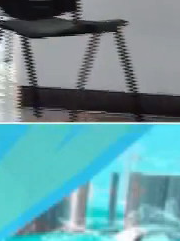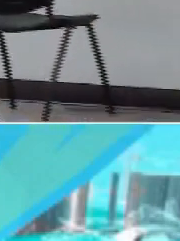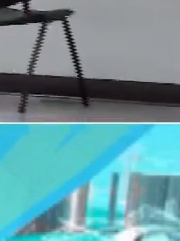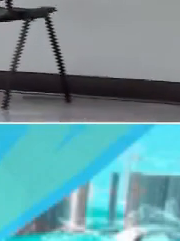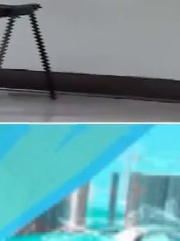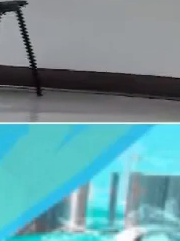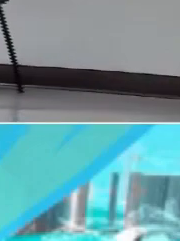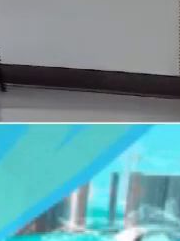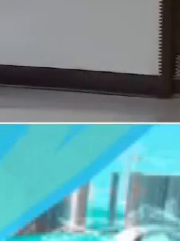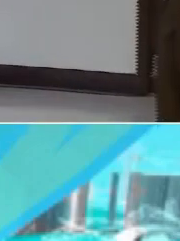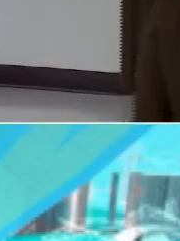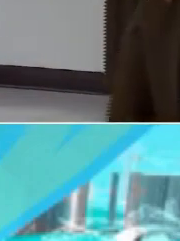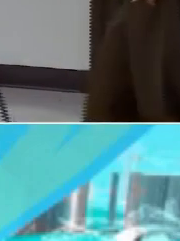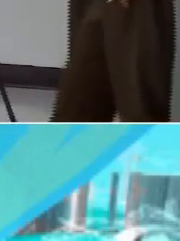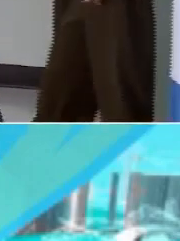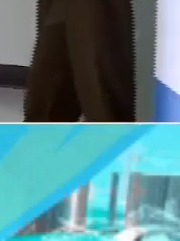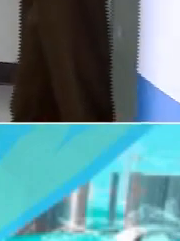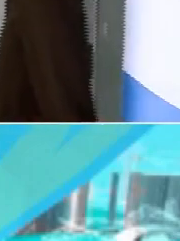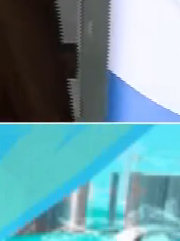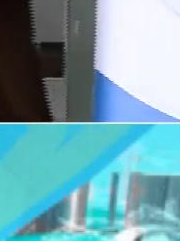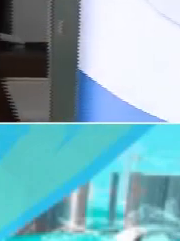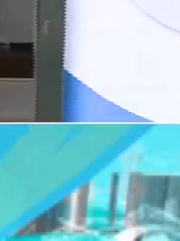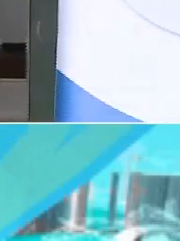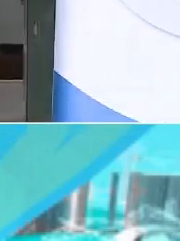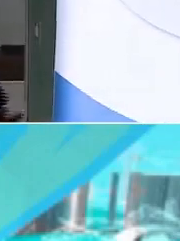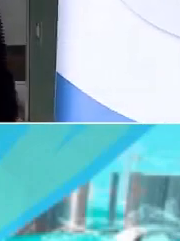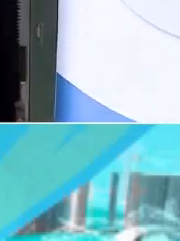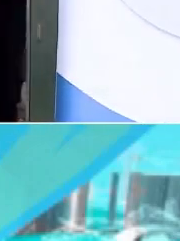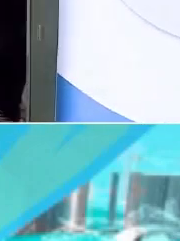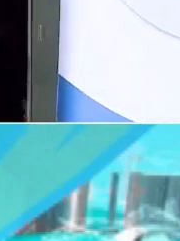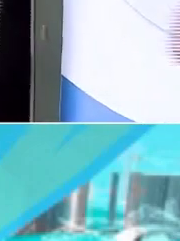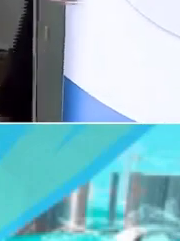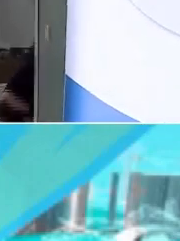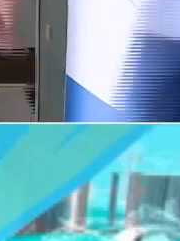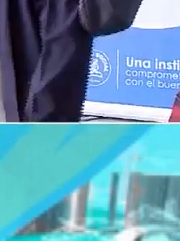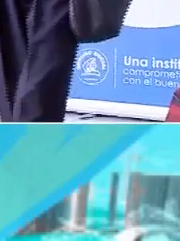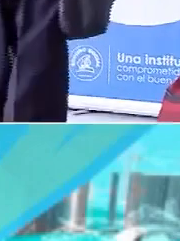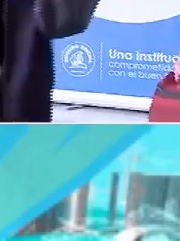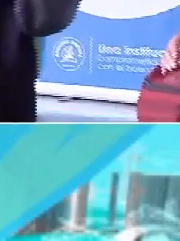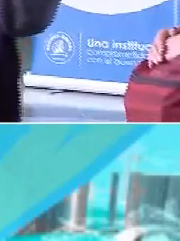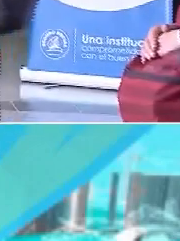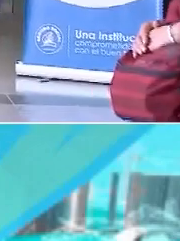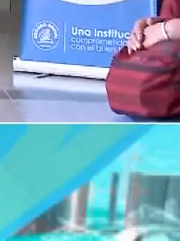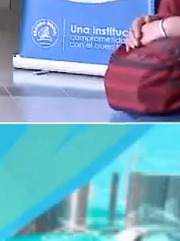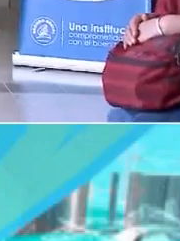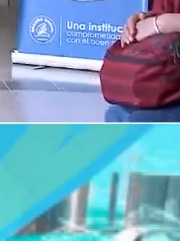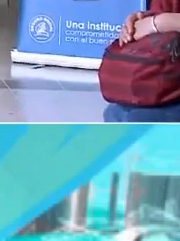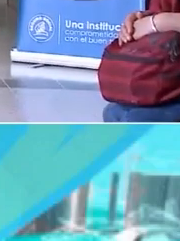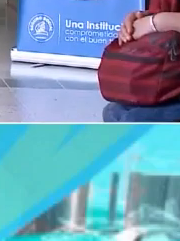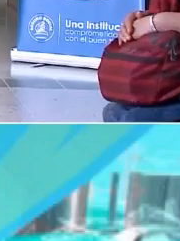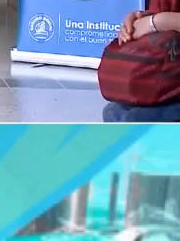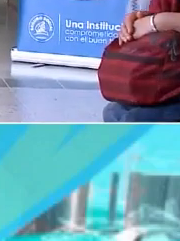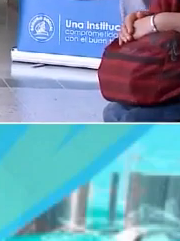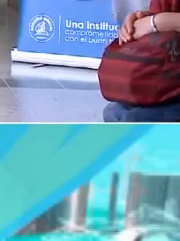para la atención, usamos todo el equipo de protección personal necesario de los lineamientos básicos que tenemos en la